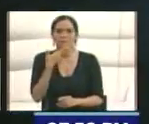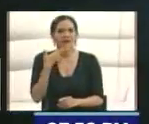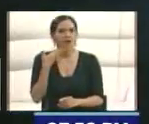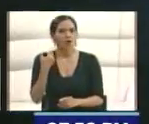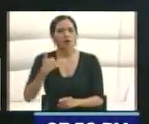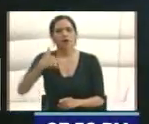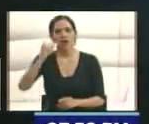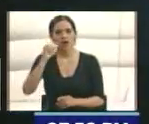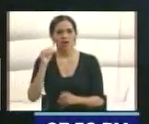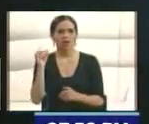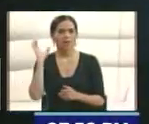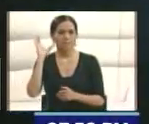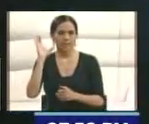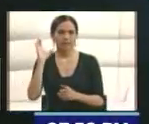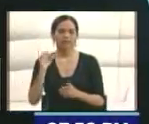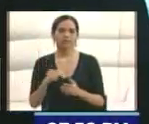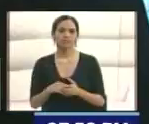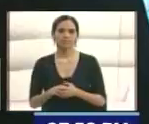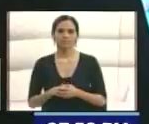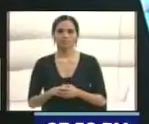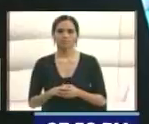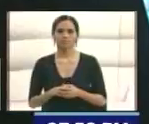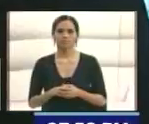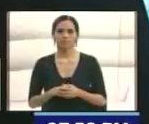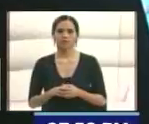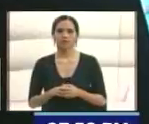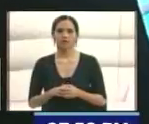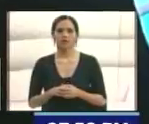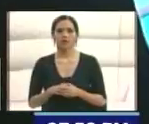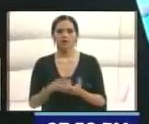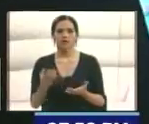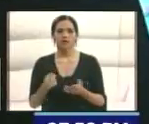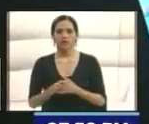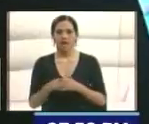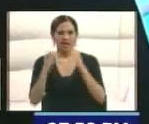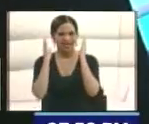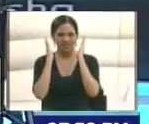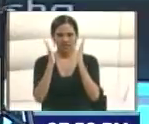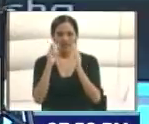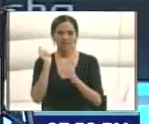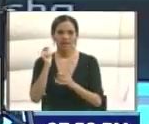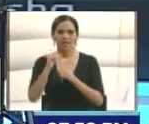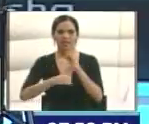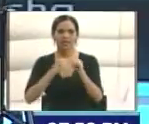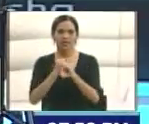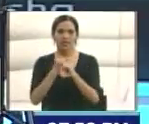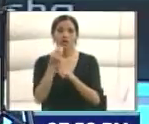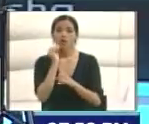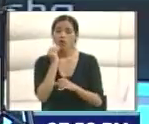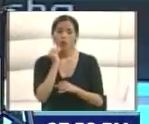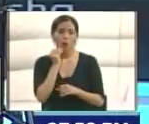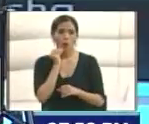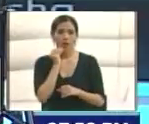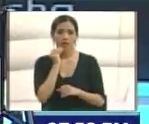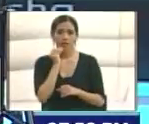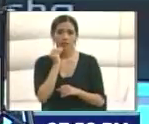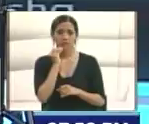de lo mejor que tiene nuestro país dedicado a tareas internacionales desde temprana edad